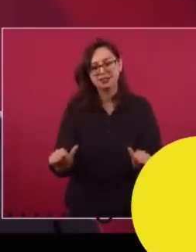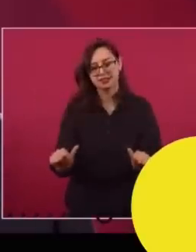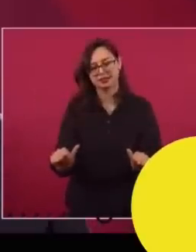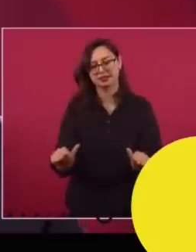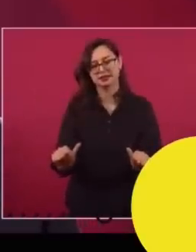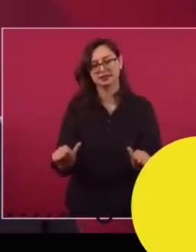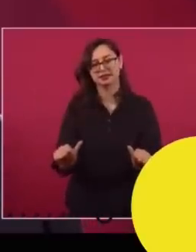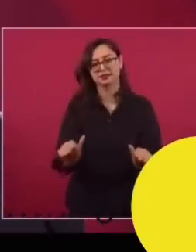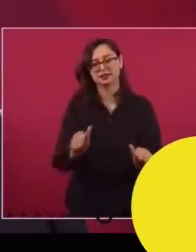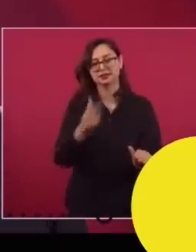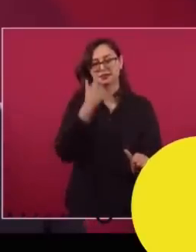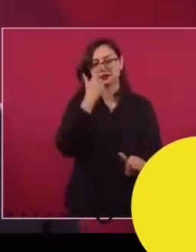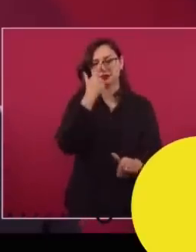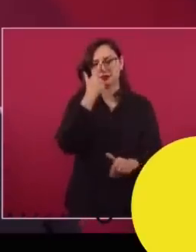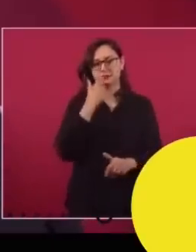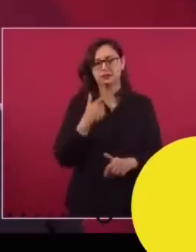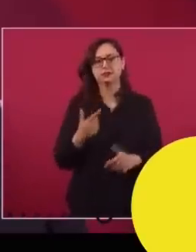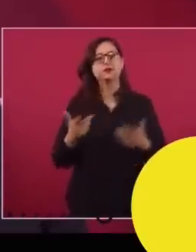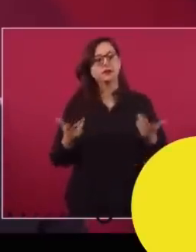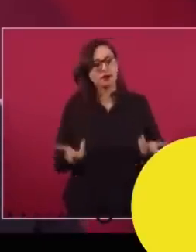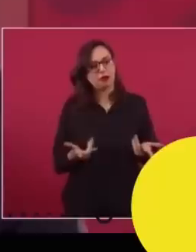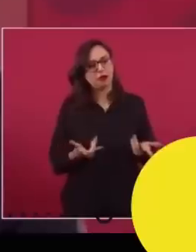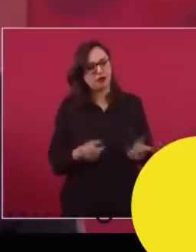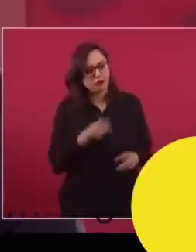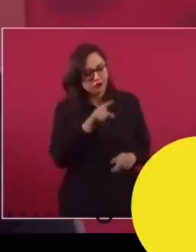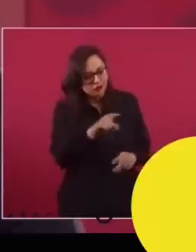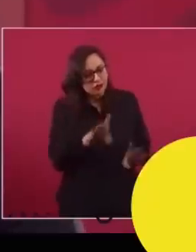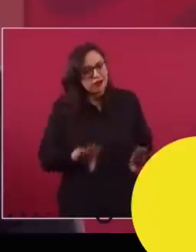Es otro tono.